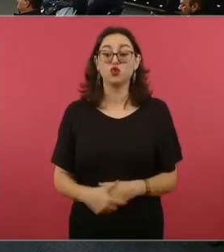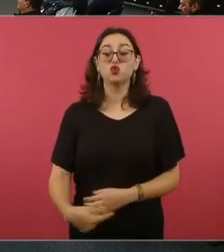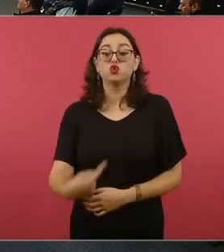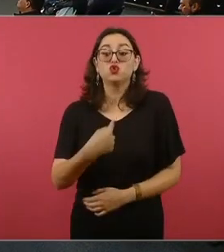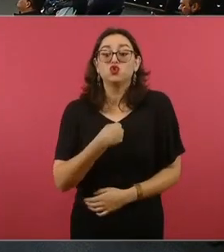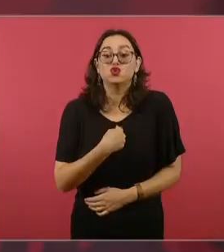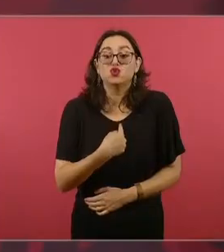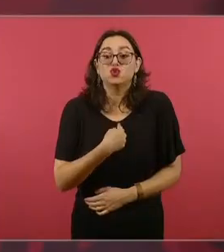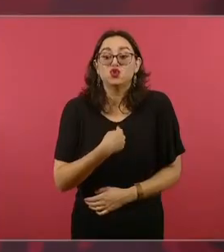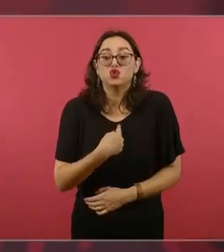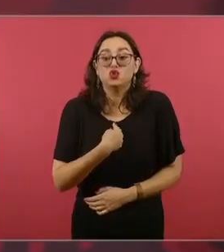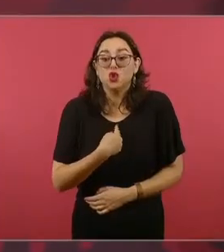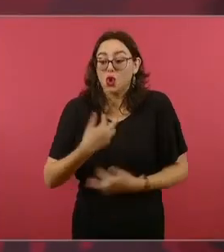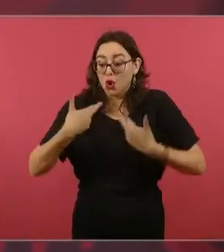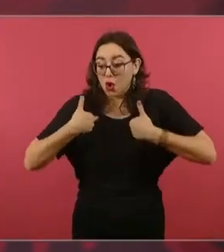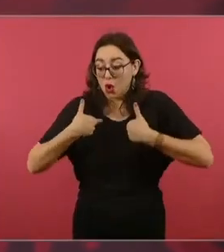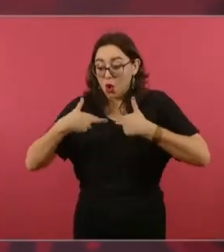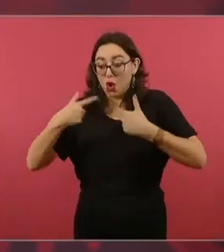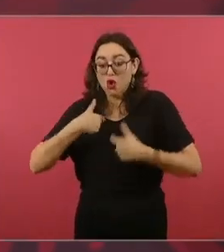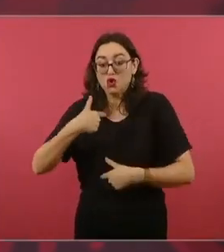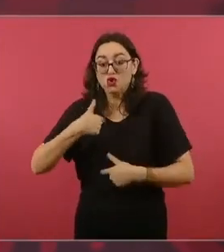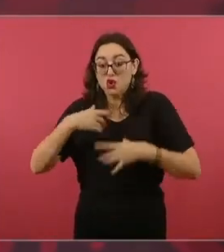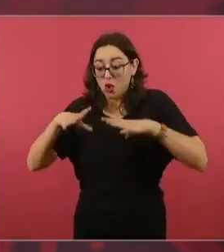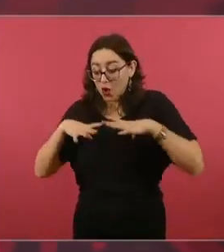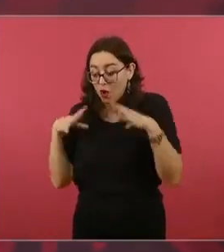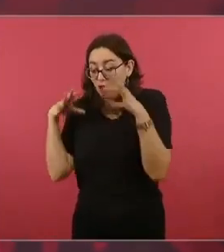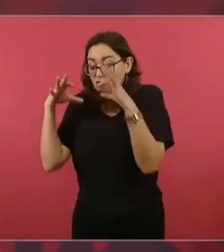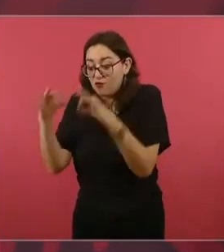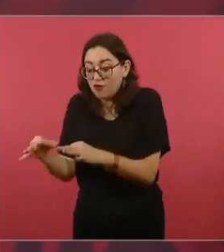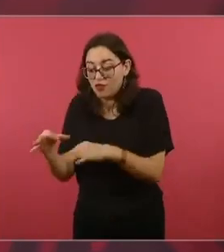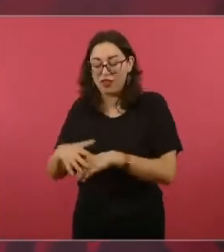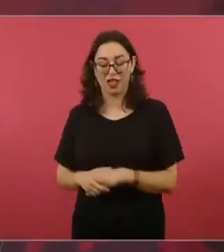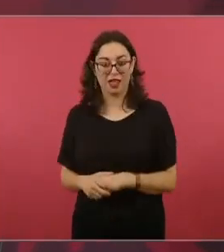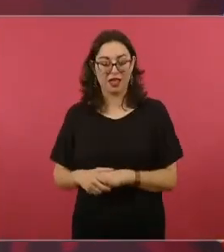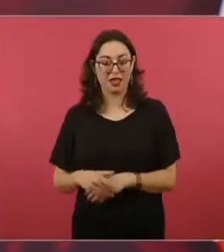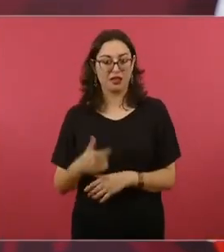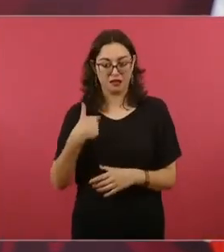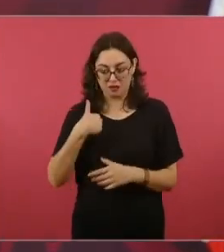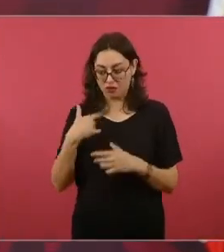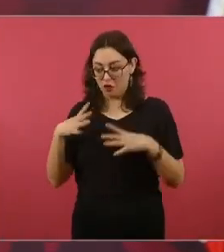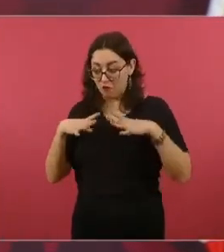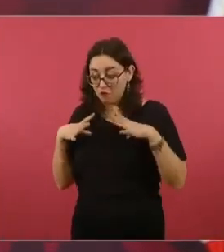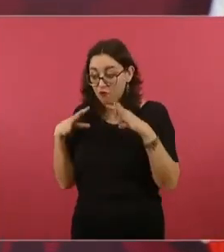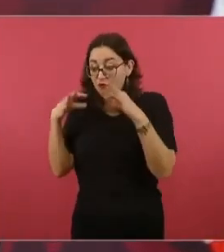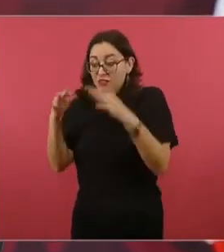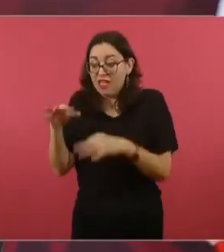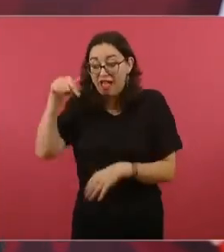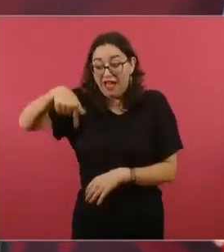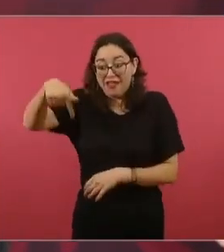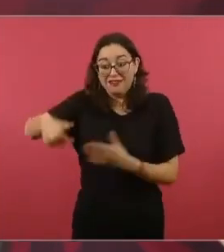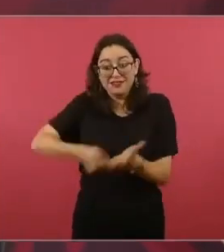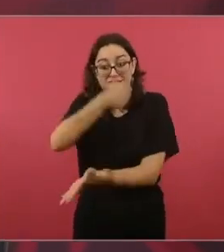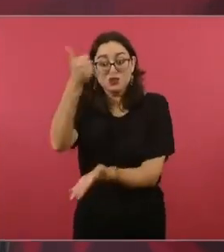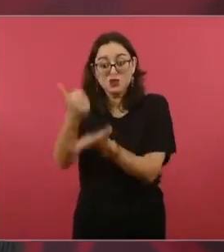tocó enfrentarlo. Él decía exactamente lo mismo en ese entonces.